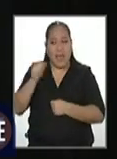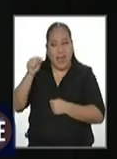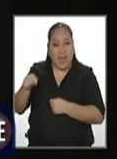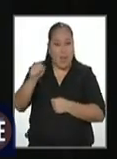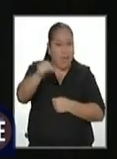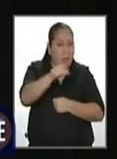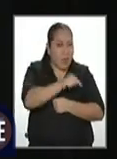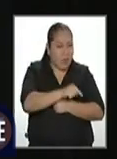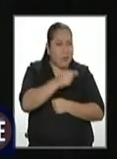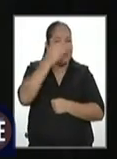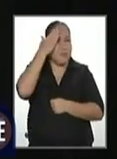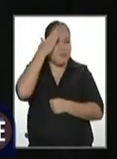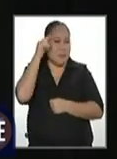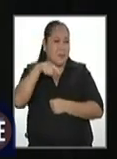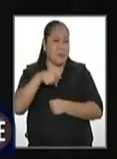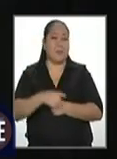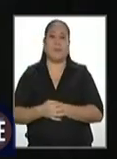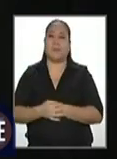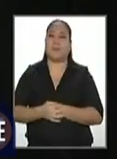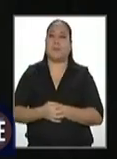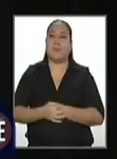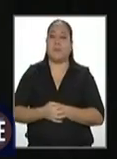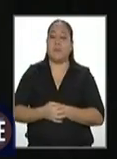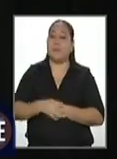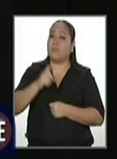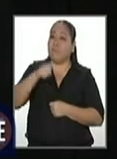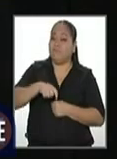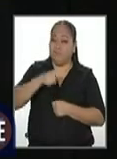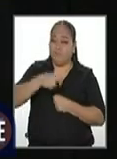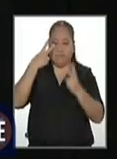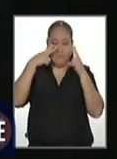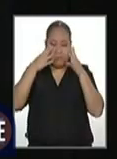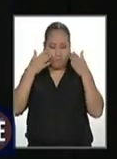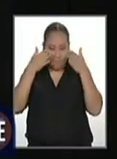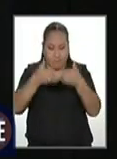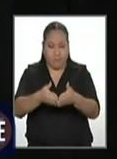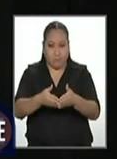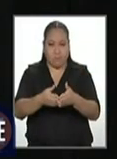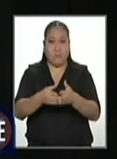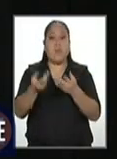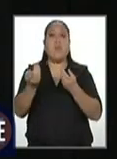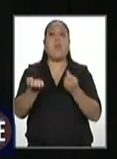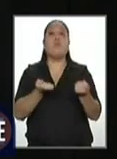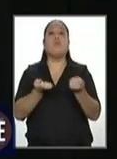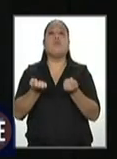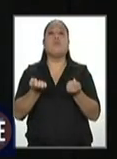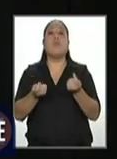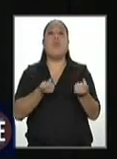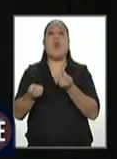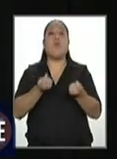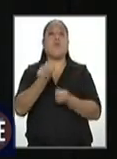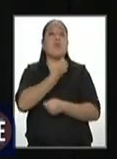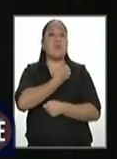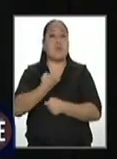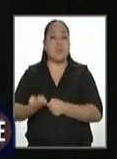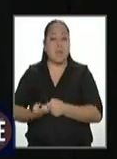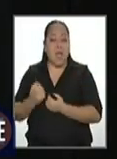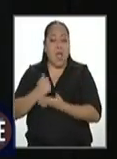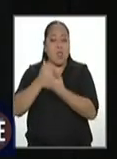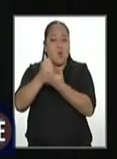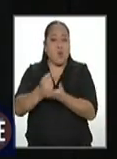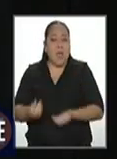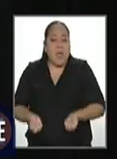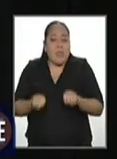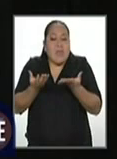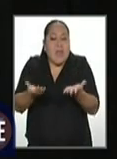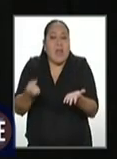que saber. Por tanto, tenemos que dedicarnos a tener un gobierno que ayude a generar más